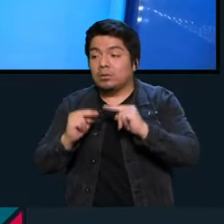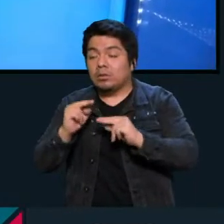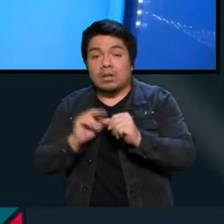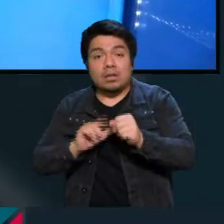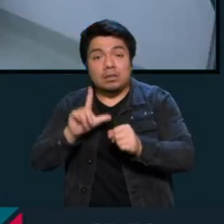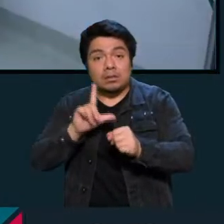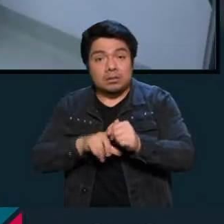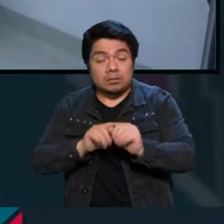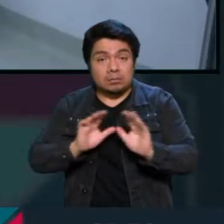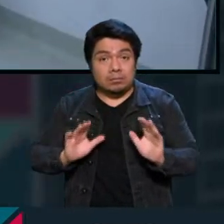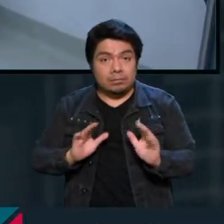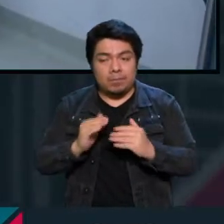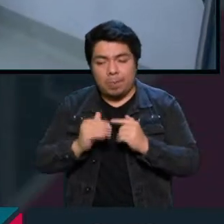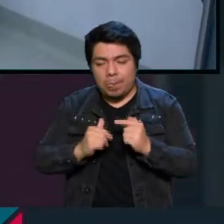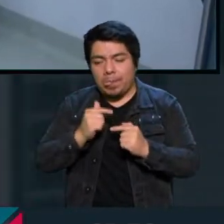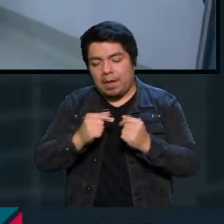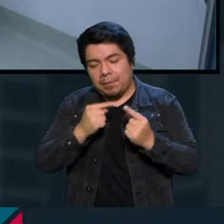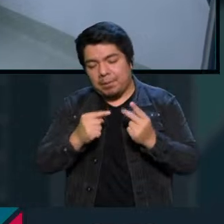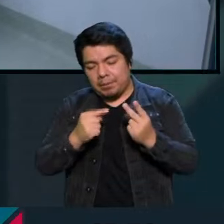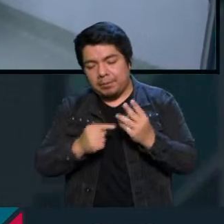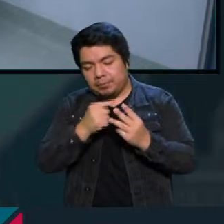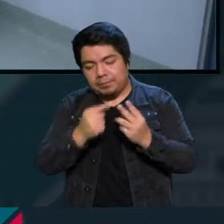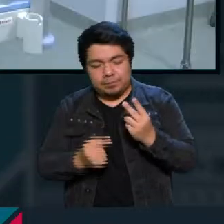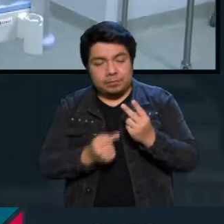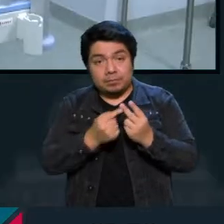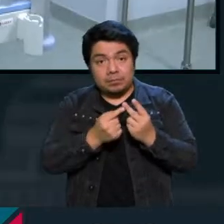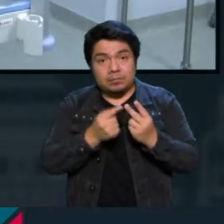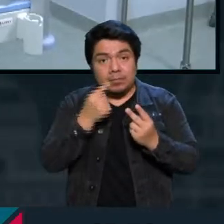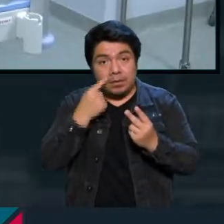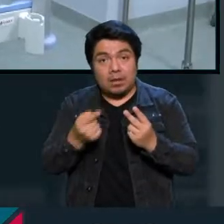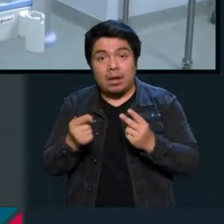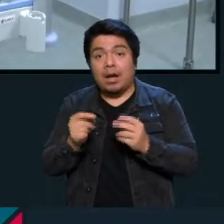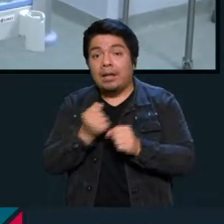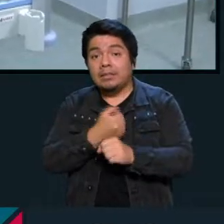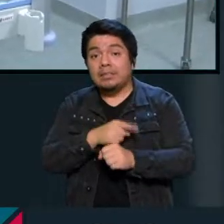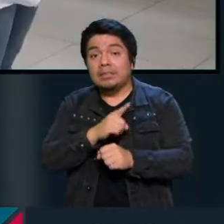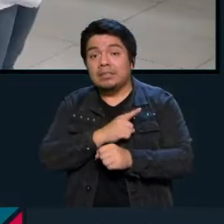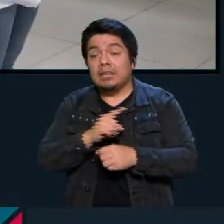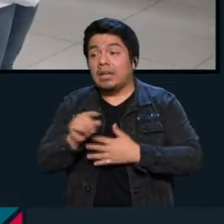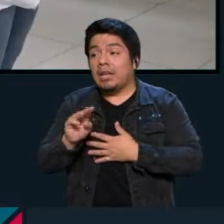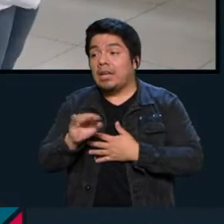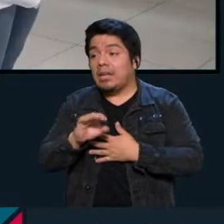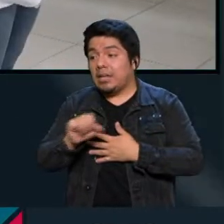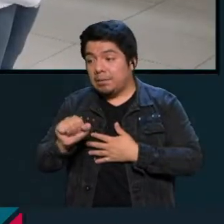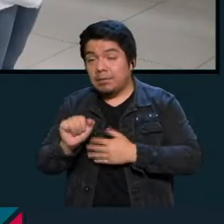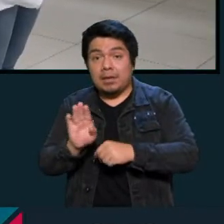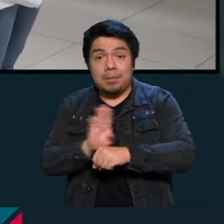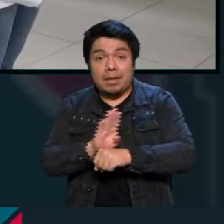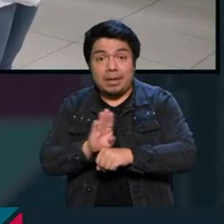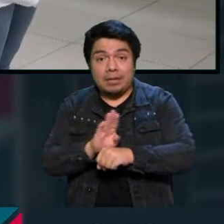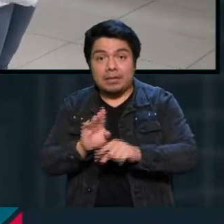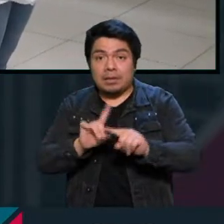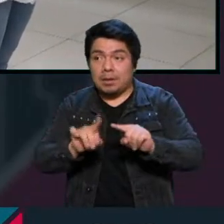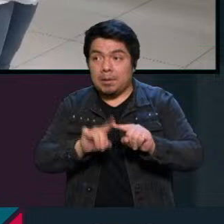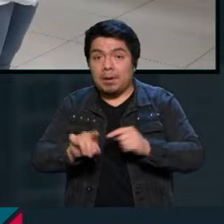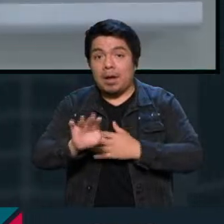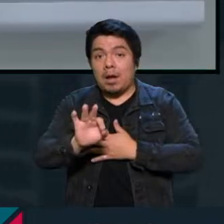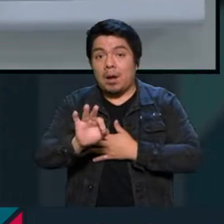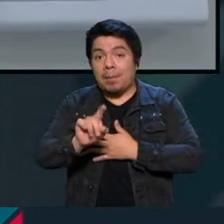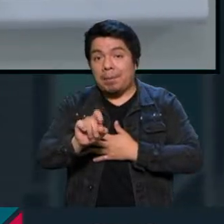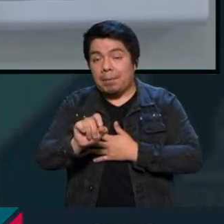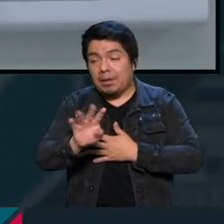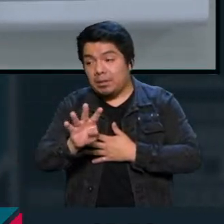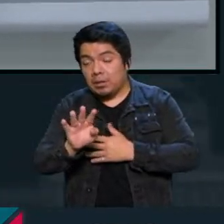gran avance. Otro gran avance, por supuesto, fue reconformar el sistema de salud público a través del IMSS Bienestar. Ya está en 24 estados establecido y